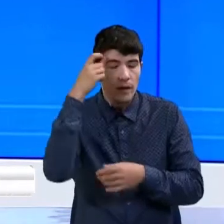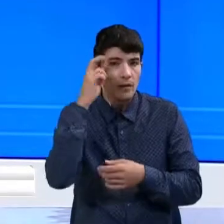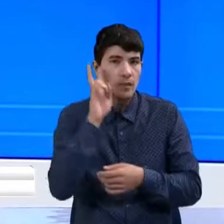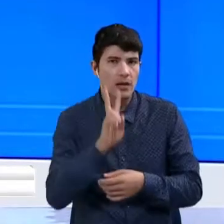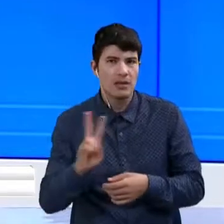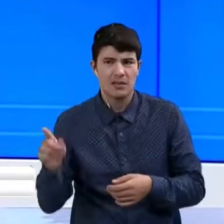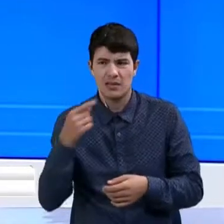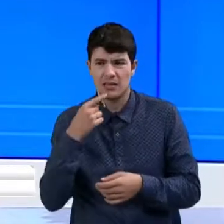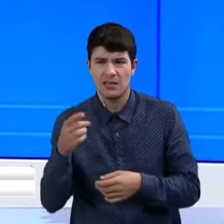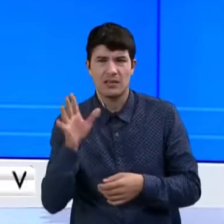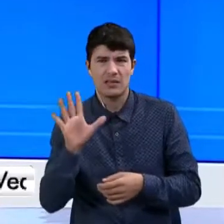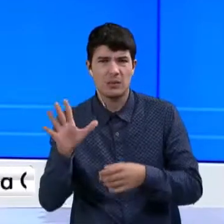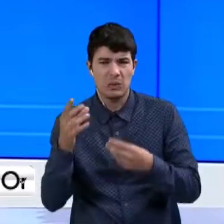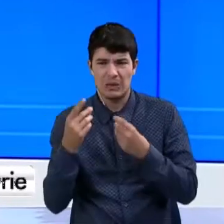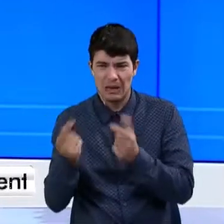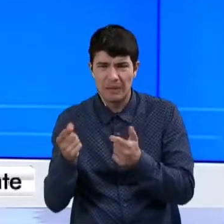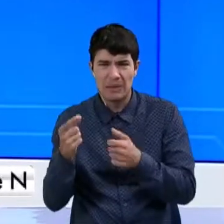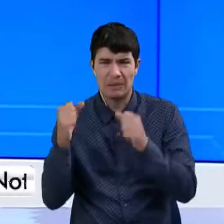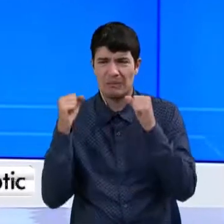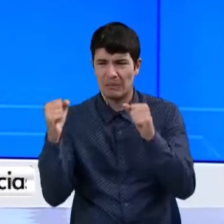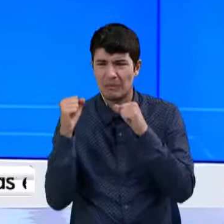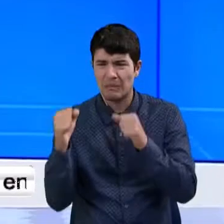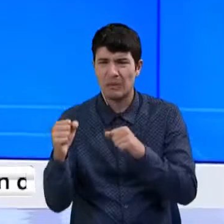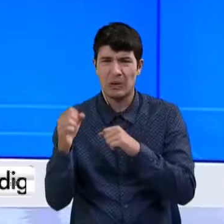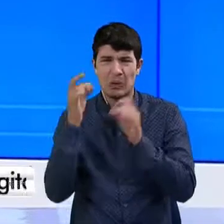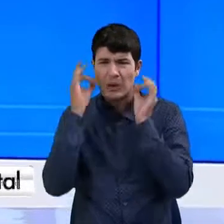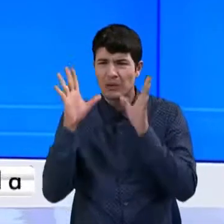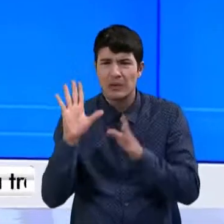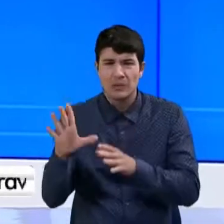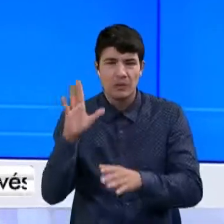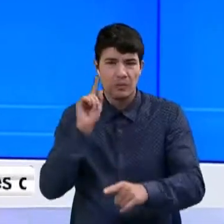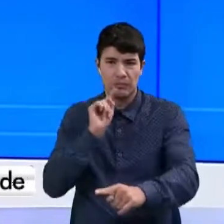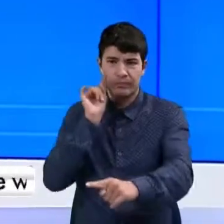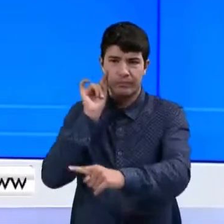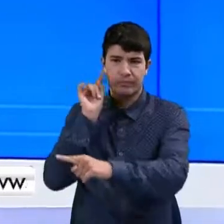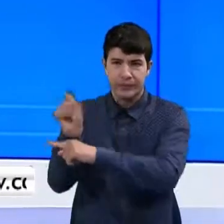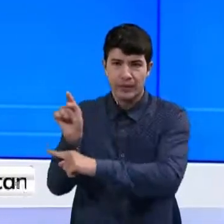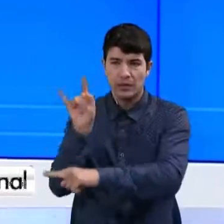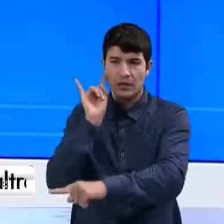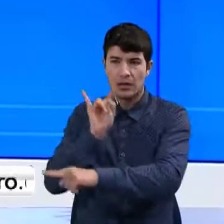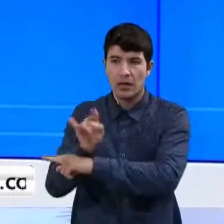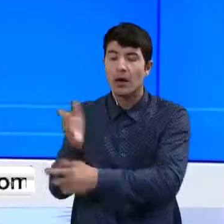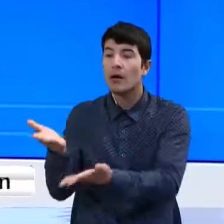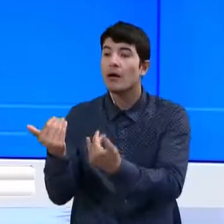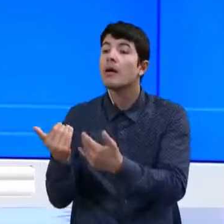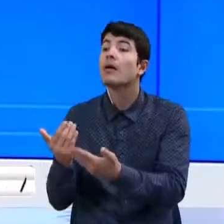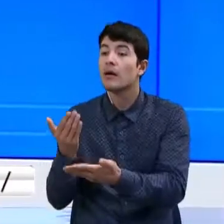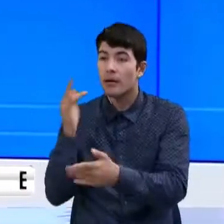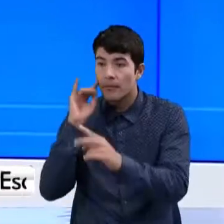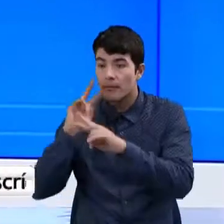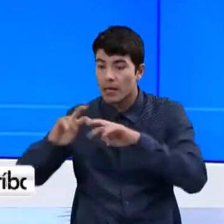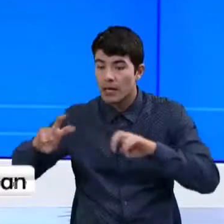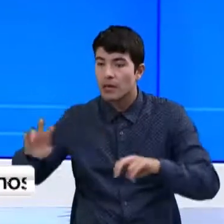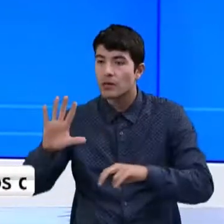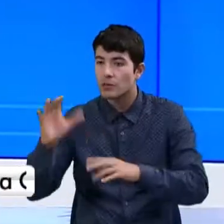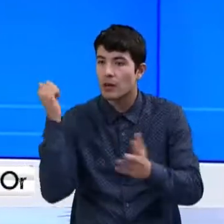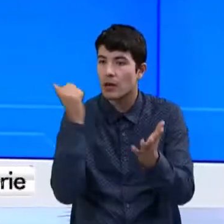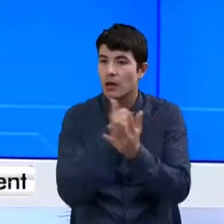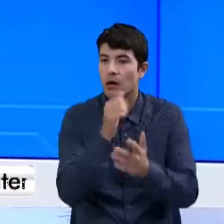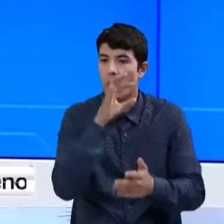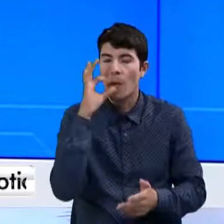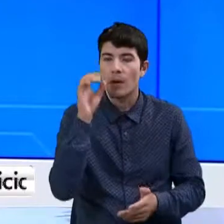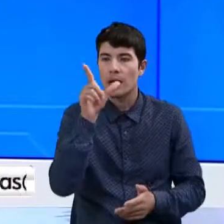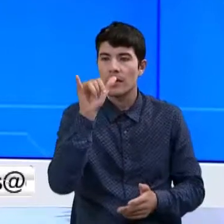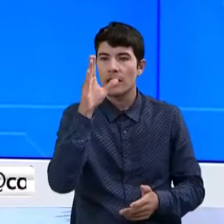apresurados y tendenciosos los pronunciamientos de la cancillería colombiana al solicitar la investigación del homicidio de libardo fuentes